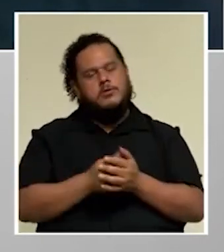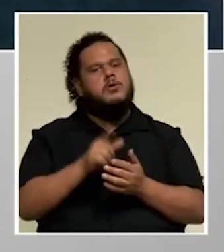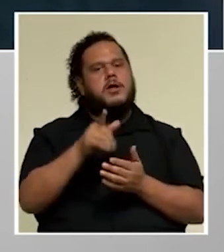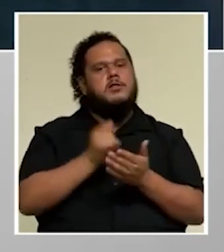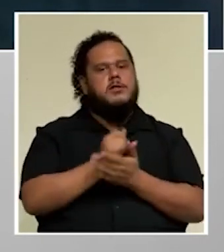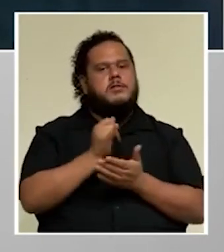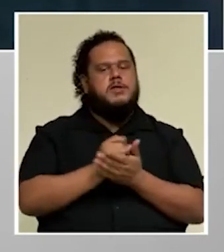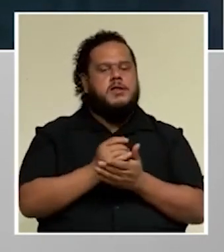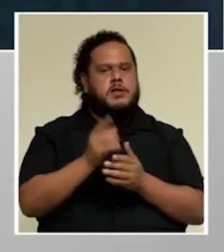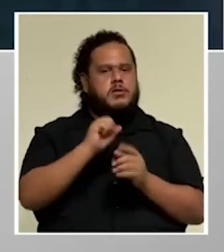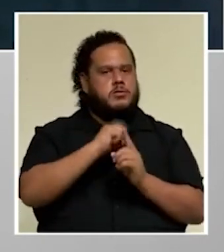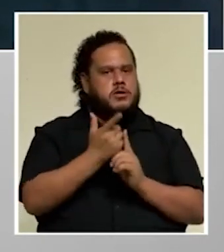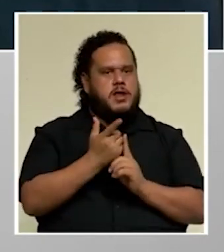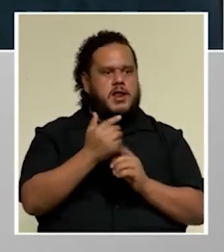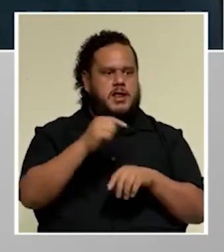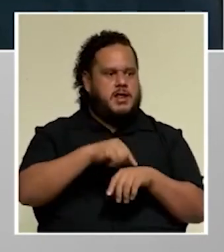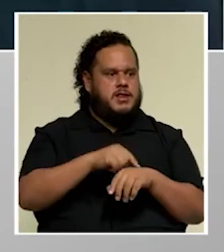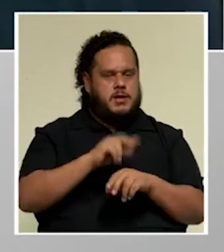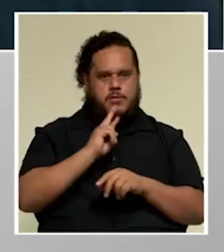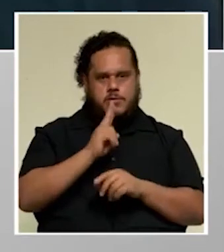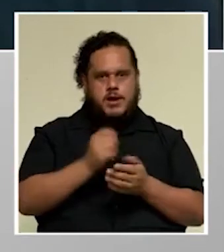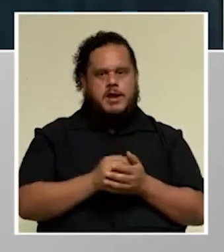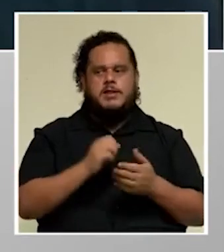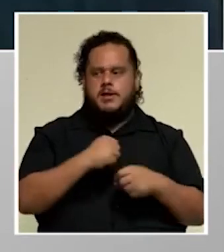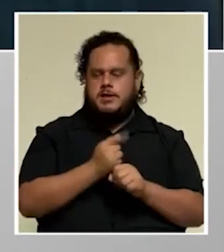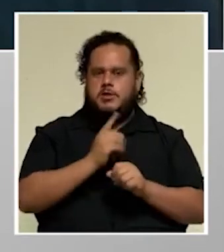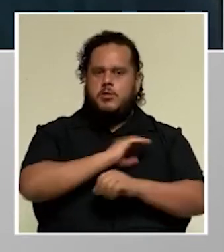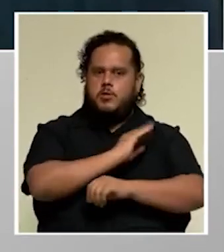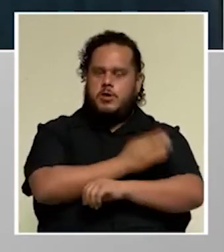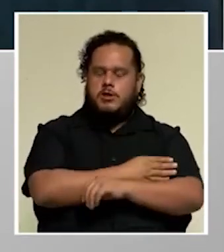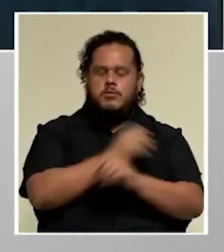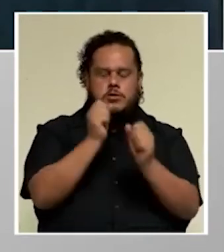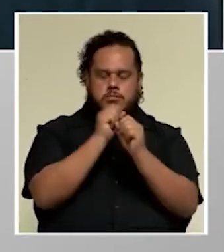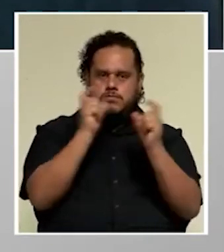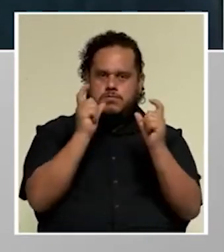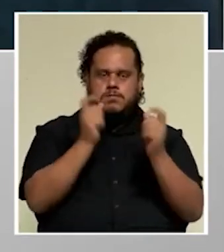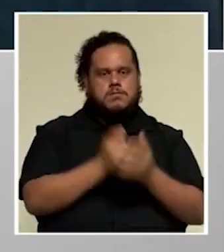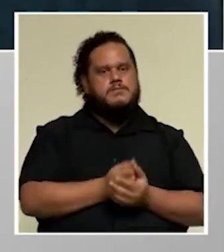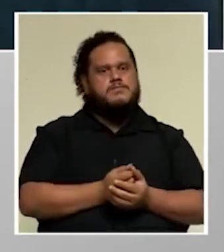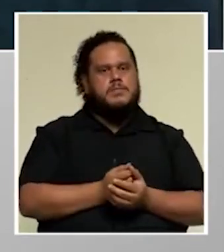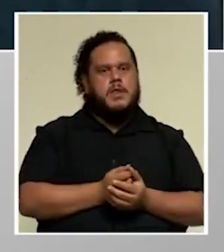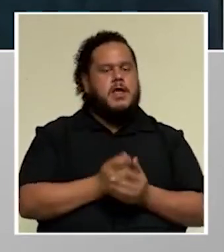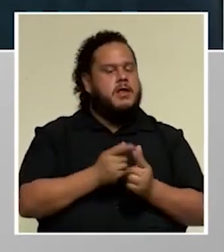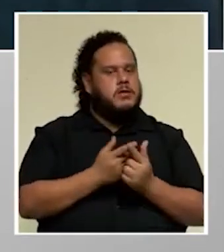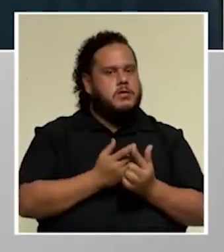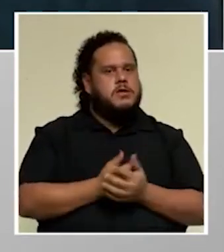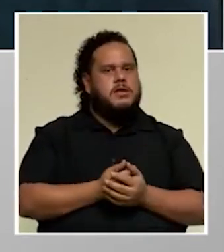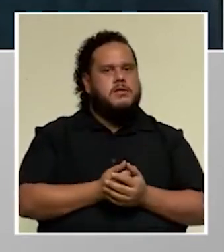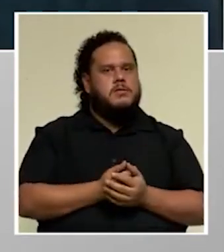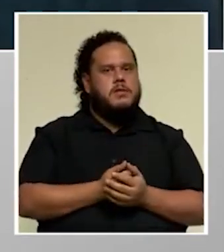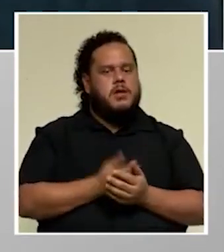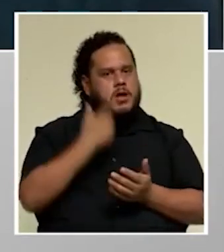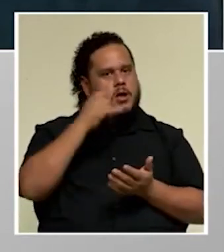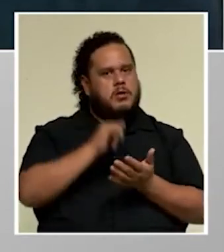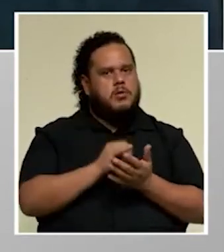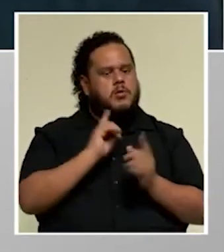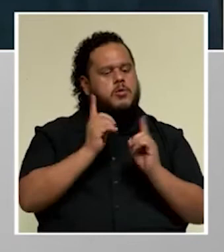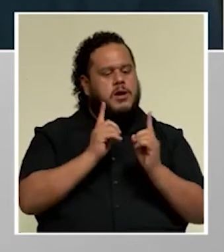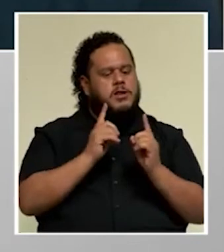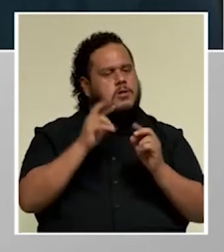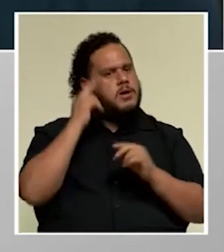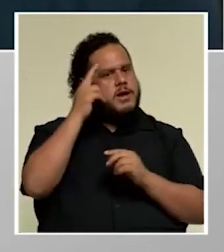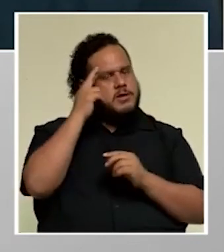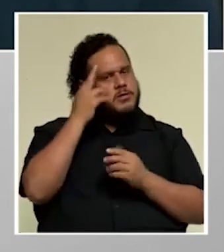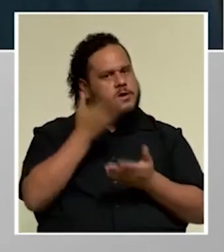en tiempo real, de verdad que están haciendo un esfuerzo impresionante. Entonces, ¿cuáles son las razones que las